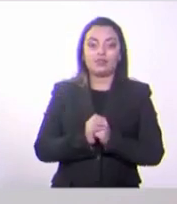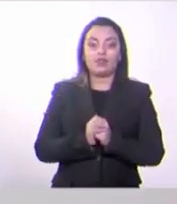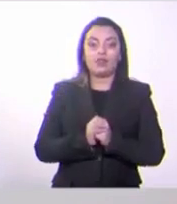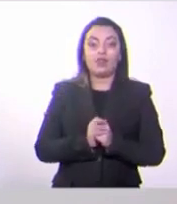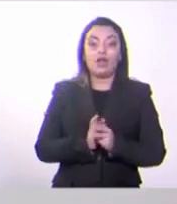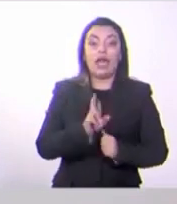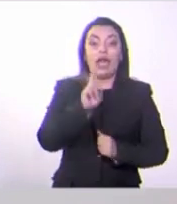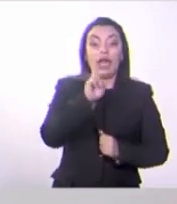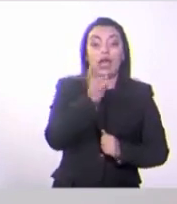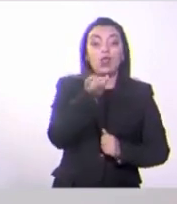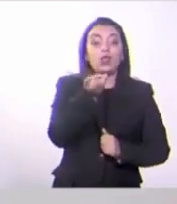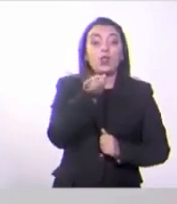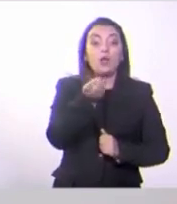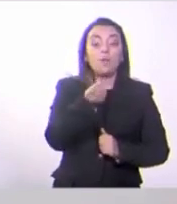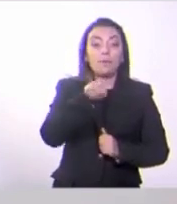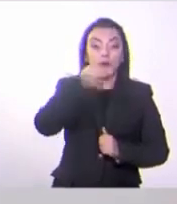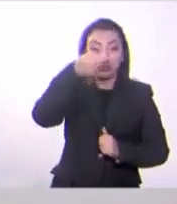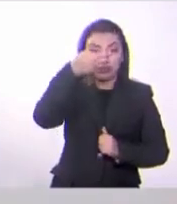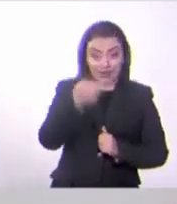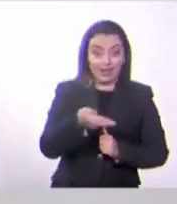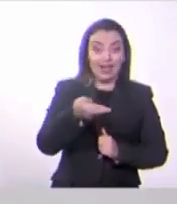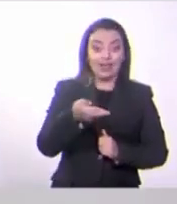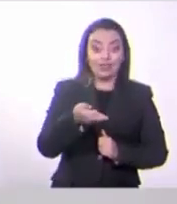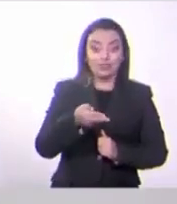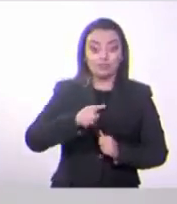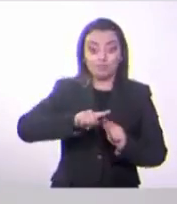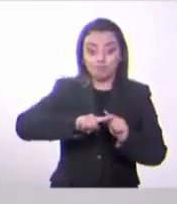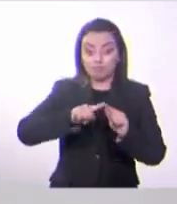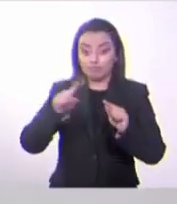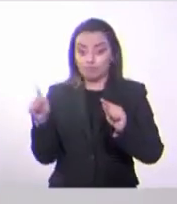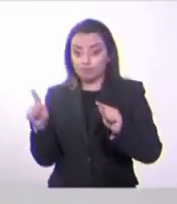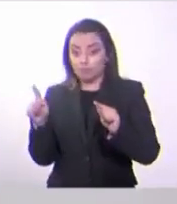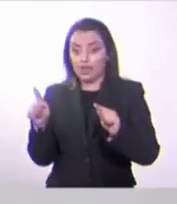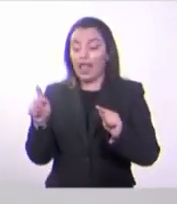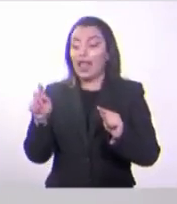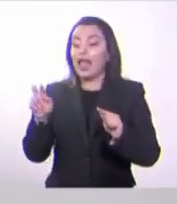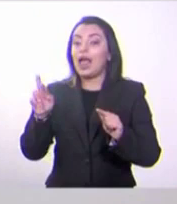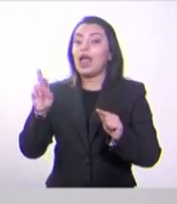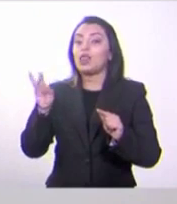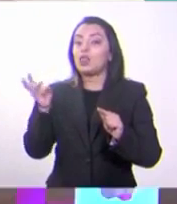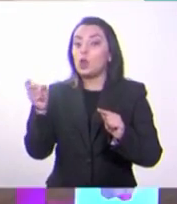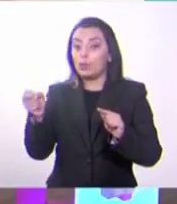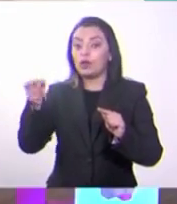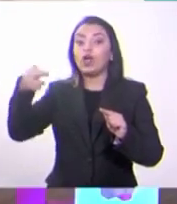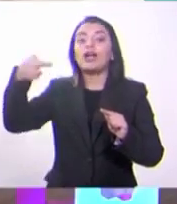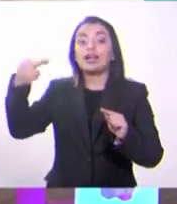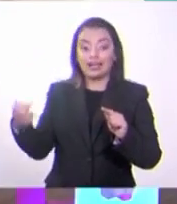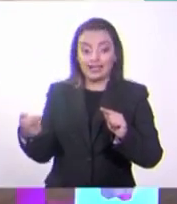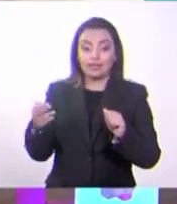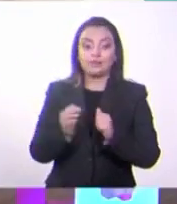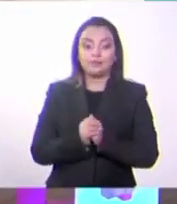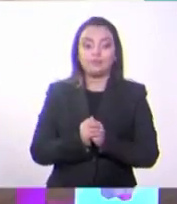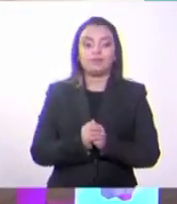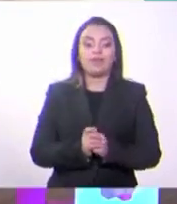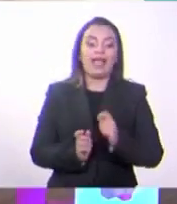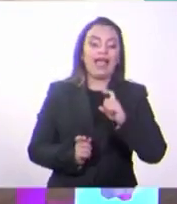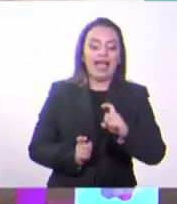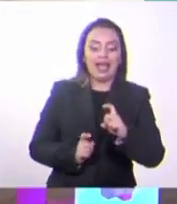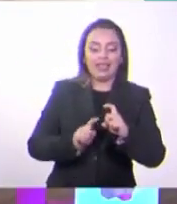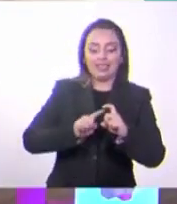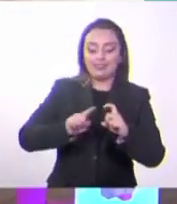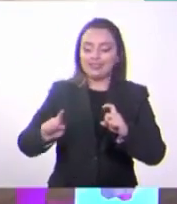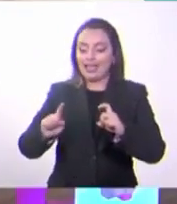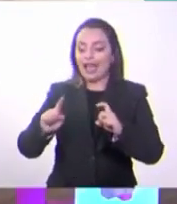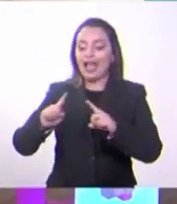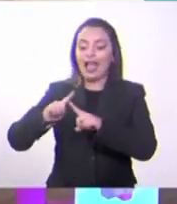voy a asignar x más 1. ¿Qué función es esta? Ah, x más 1 es una función lineal. Una función lineal, quiere decir